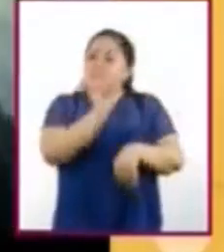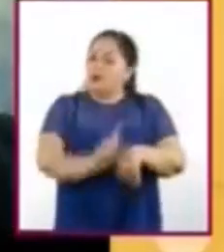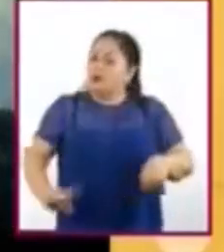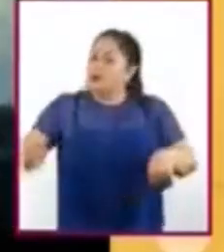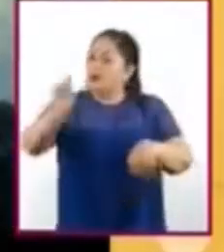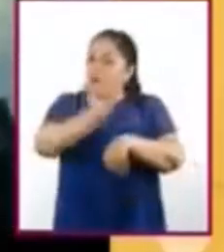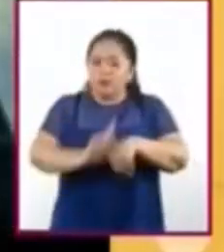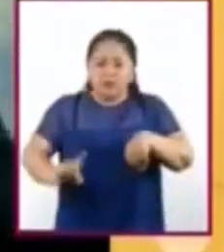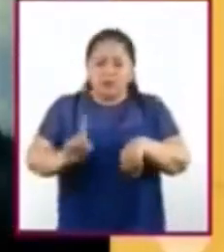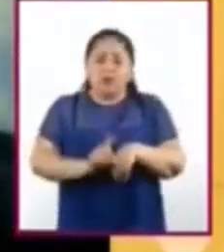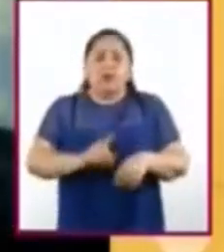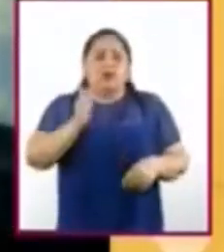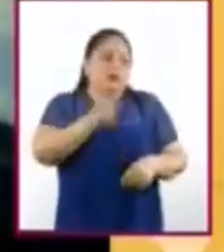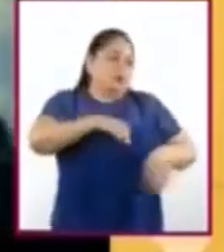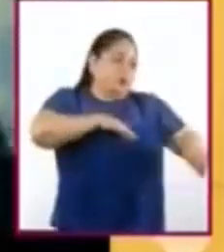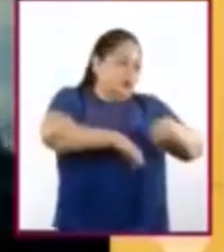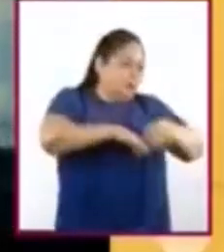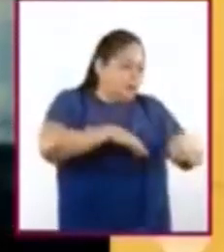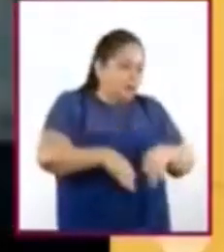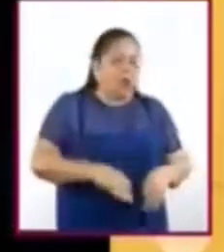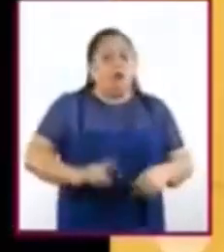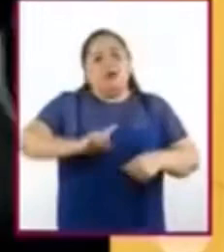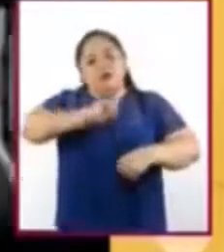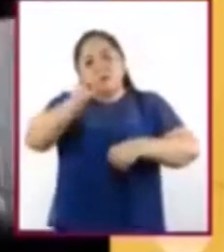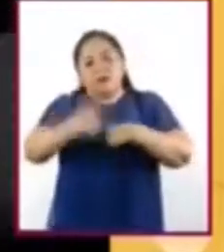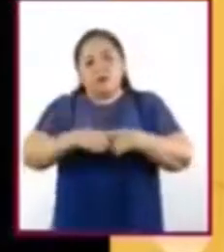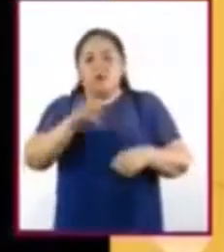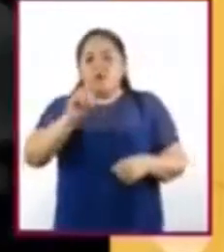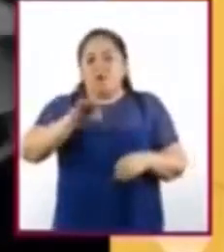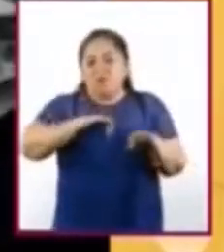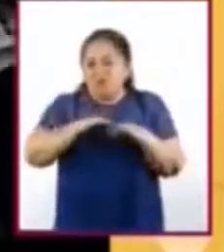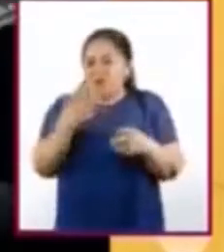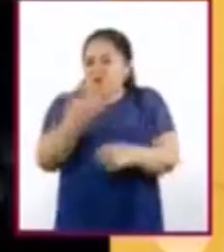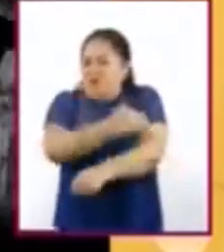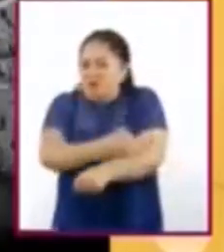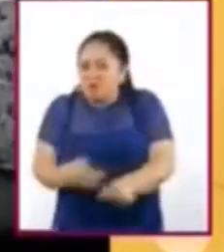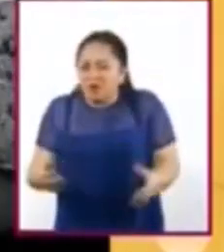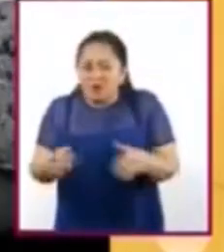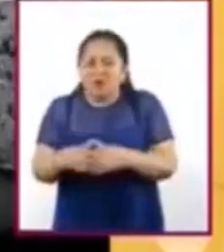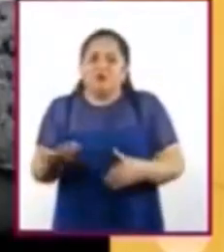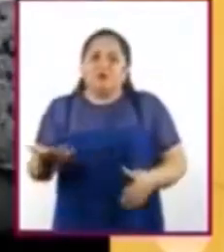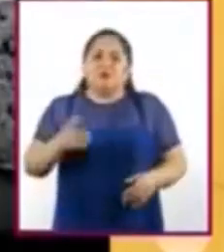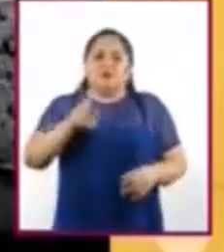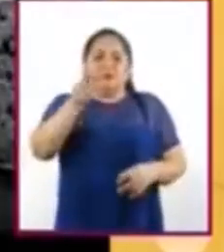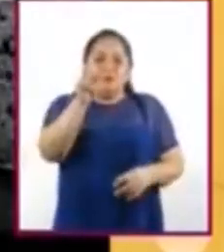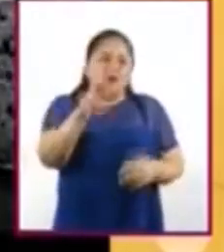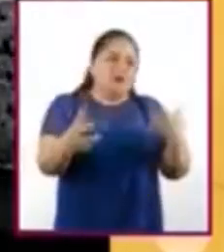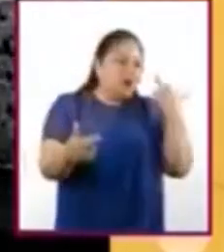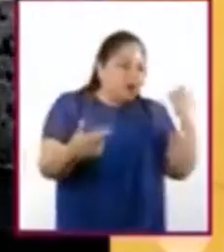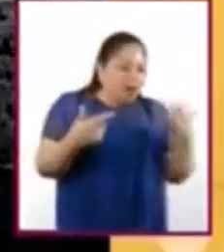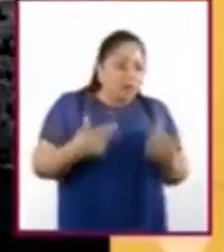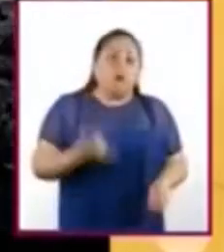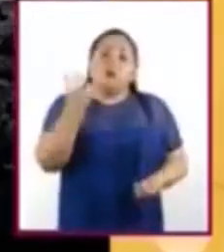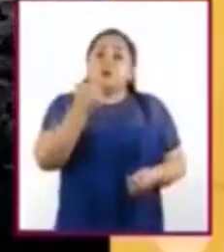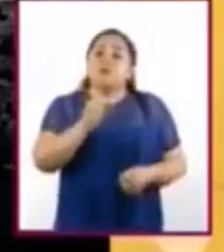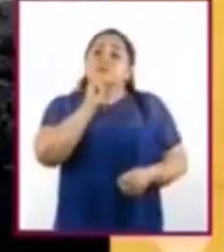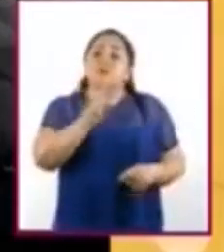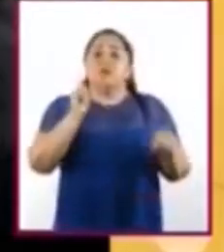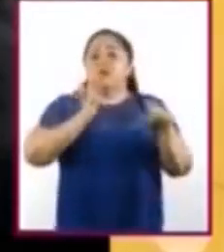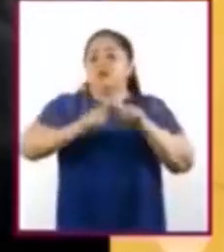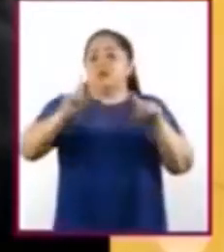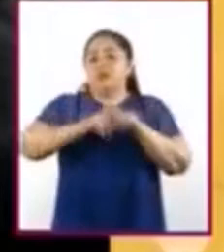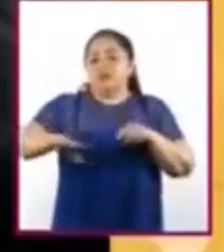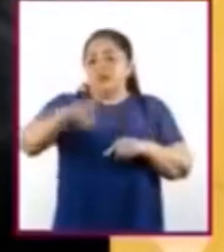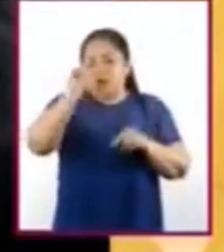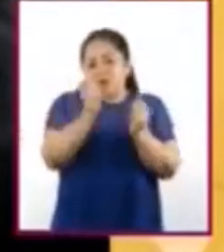días. En nuestro trabajo, a través de los oficios, la familia, los medios de comunicación y los distintos espacios